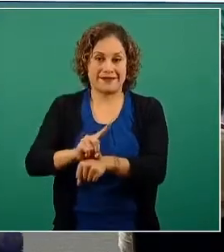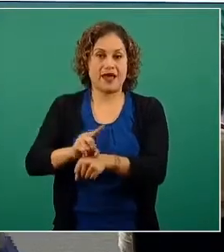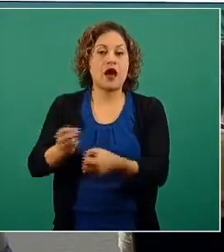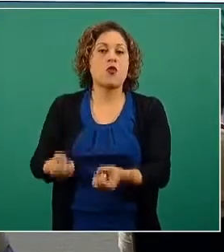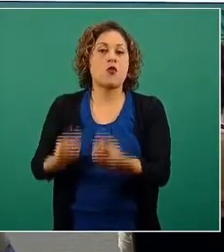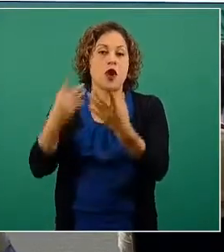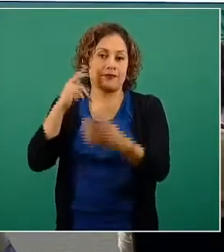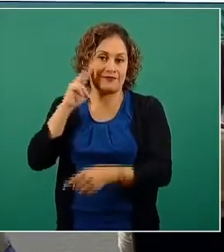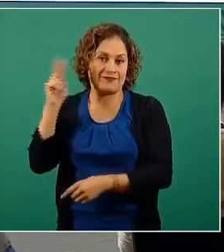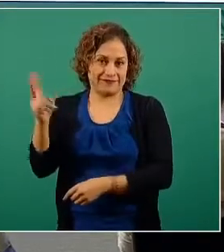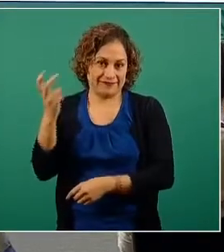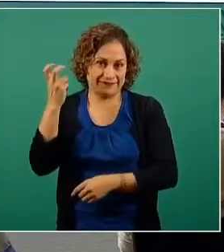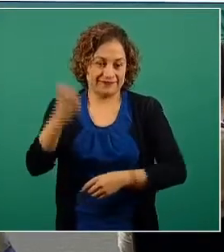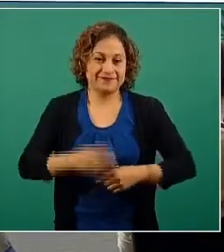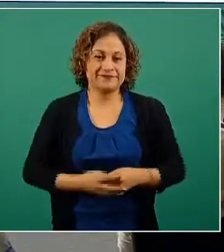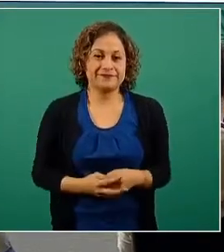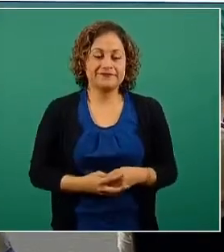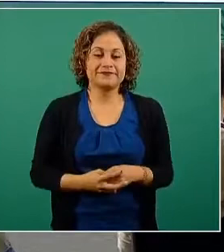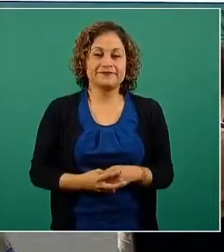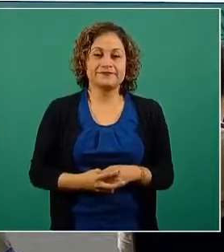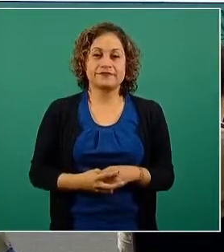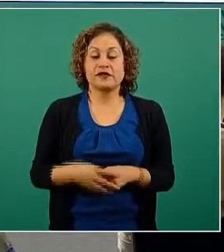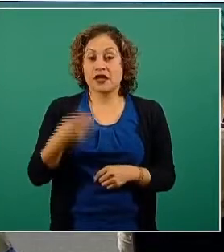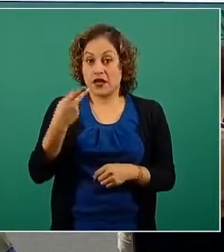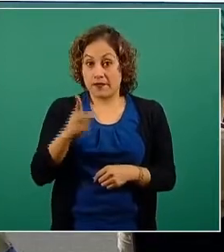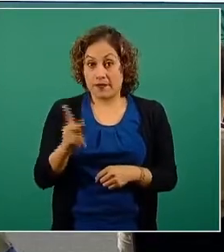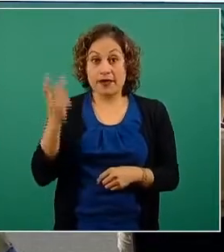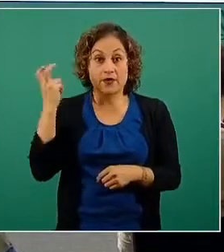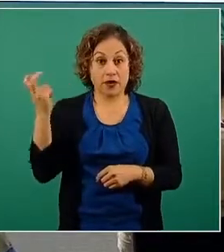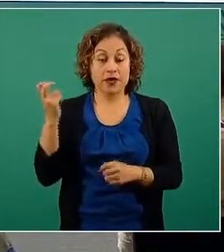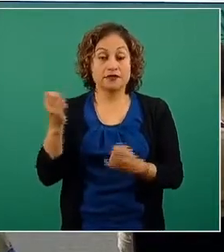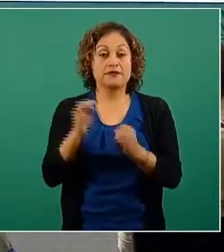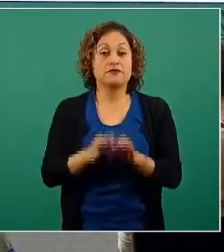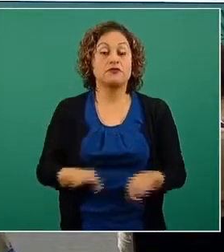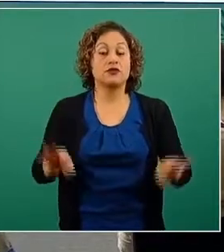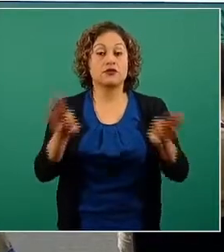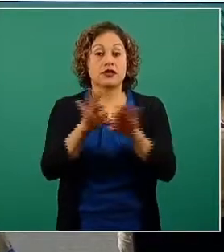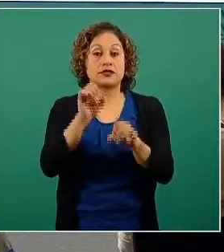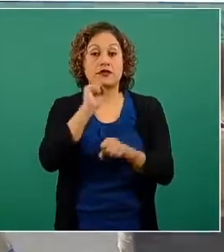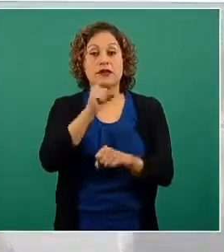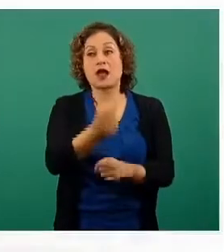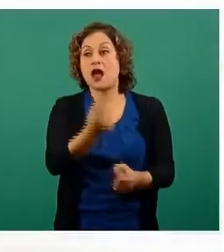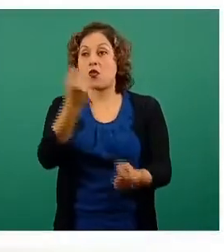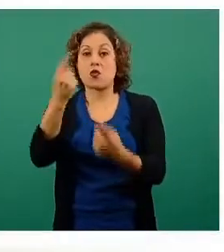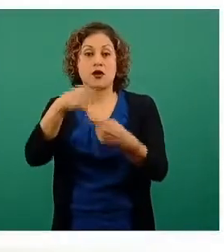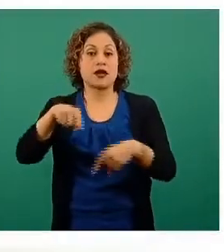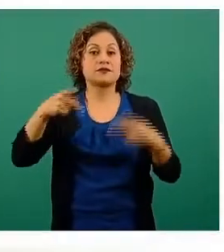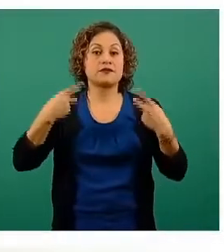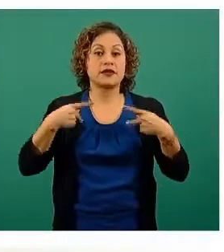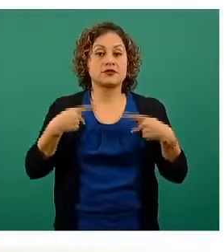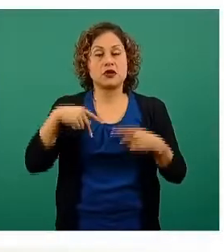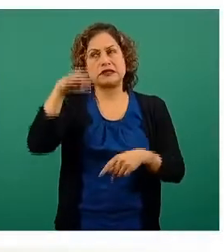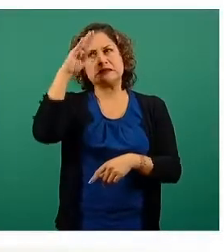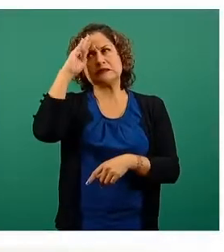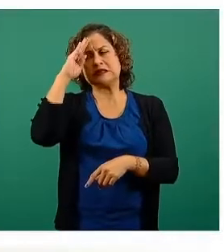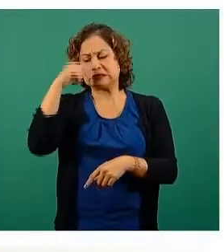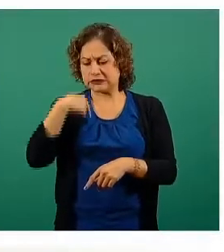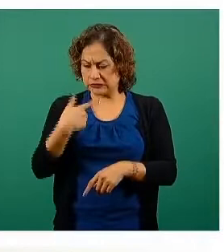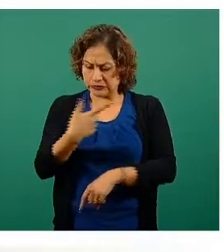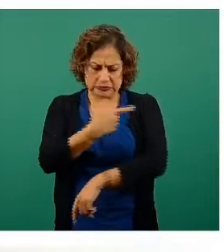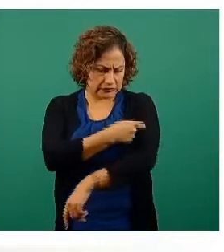aquí esto también es muy importante porque ha causado en algunos momentos un poco de conmoción, que si la vacuna te provoca alguna reacción o